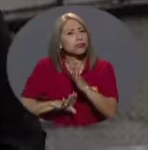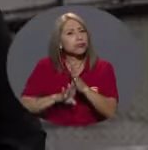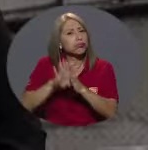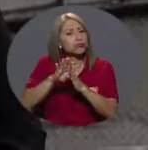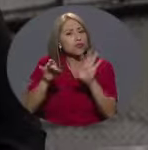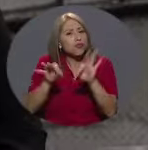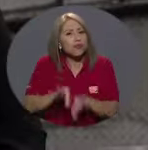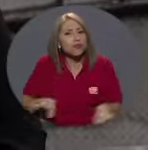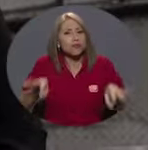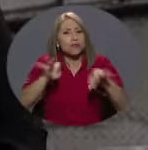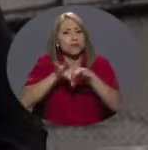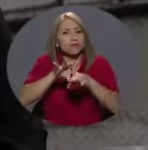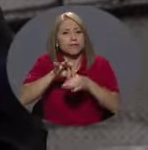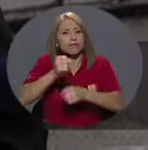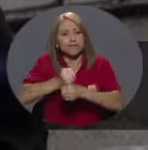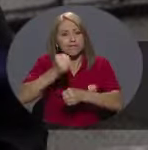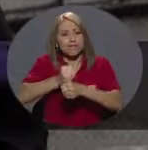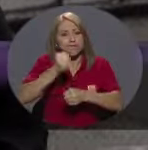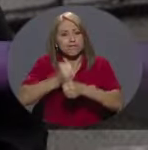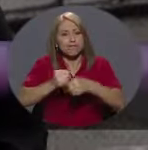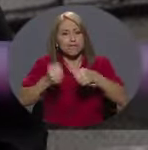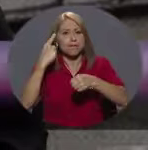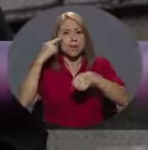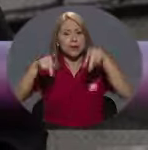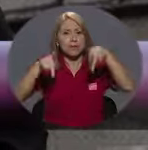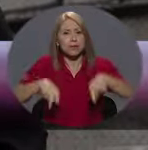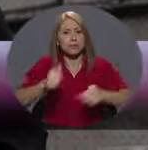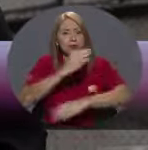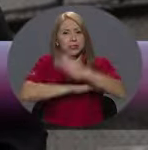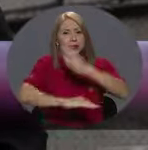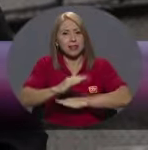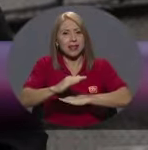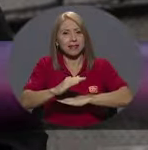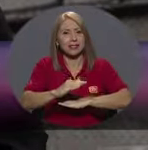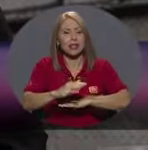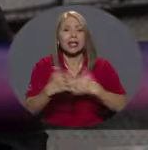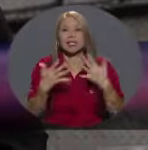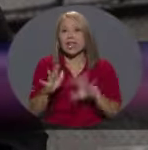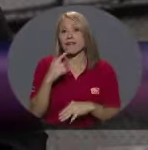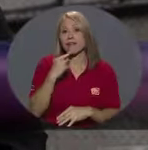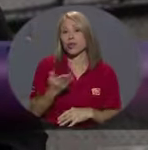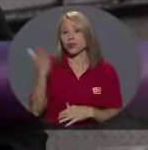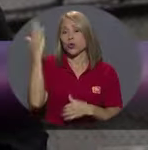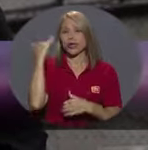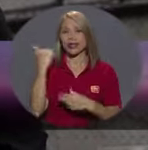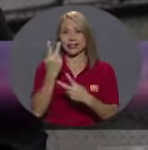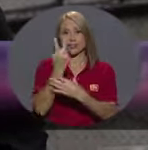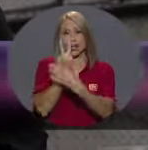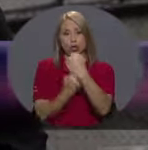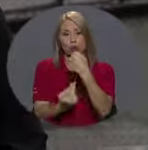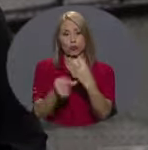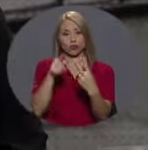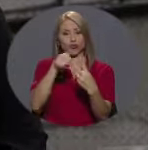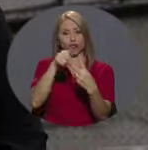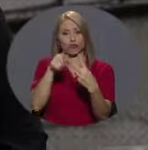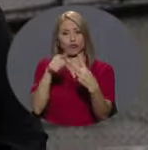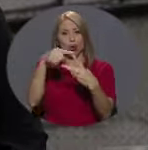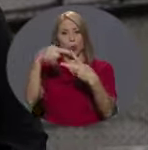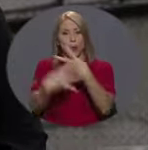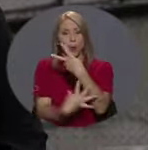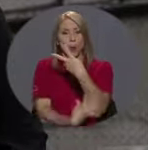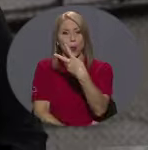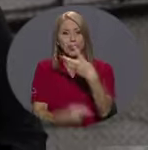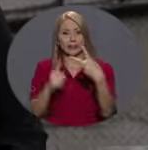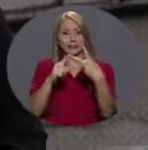en materia de empleo para personas con discapacidad. Ya lo habíamos dicho antes, que el binomio de pobreza